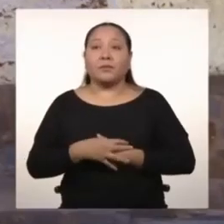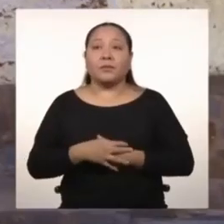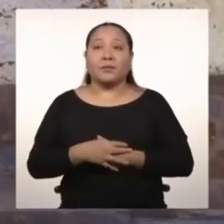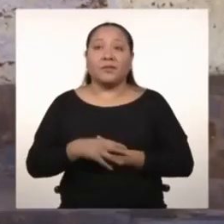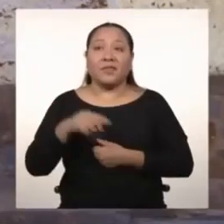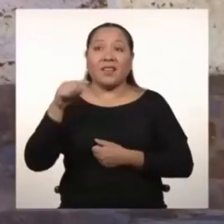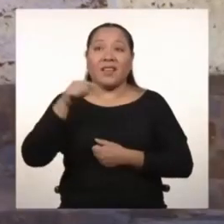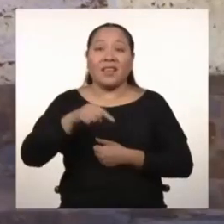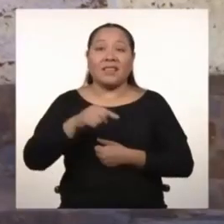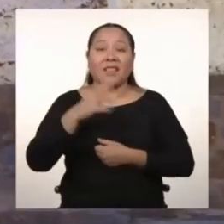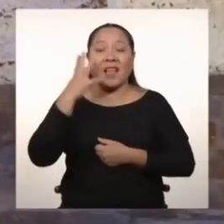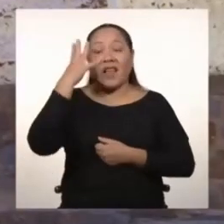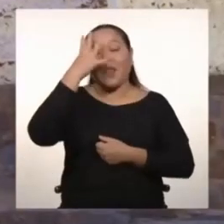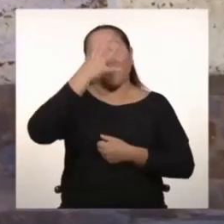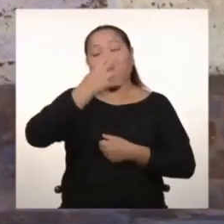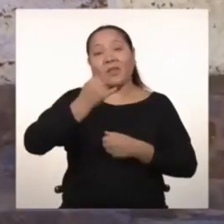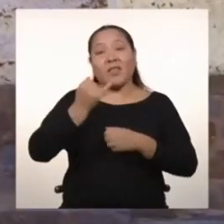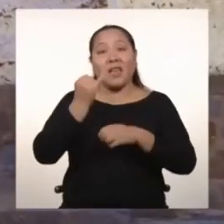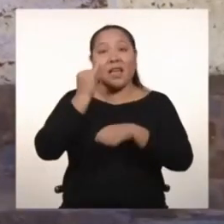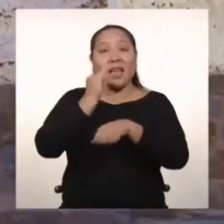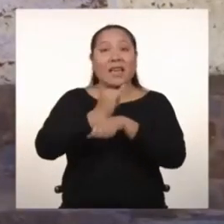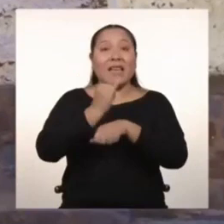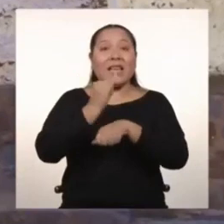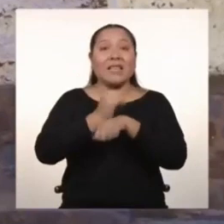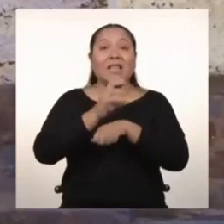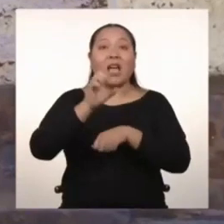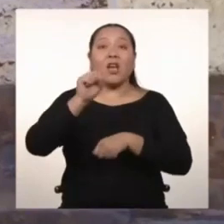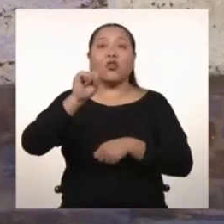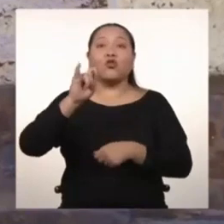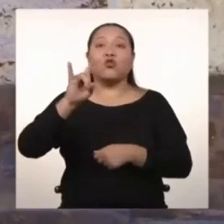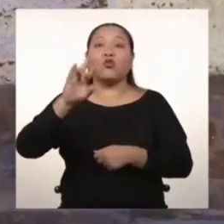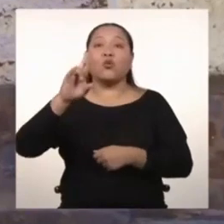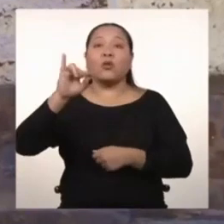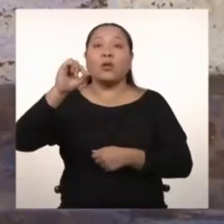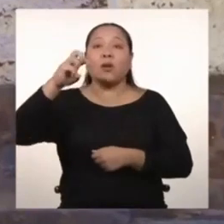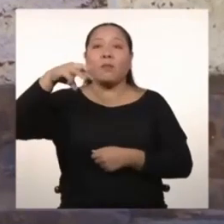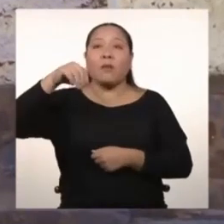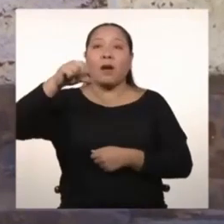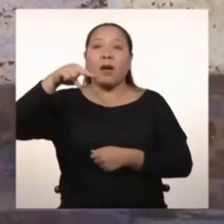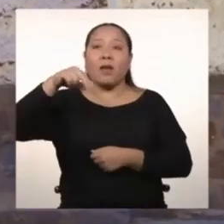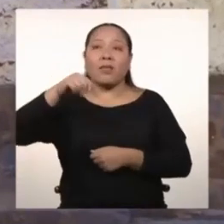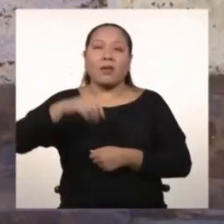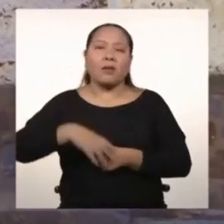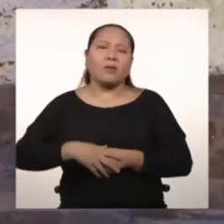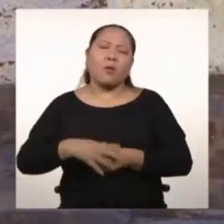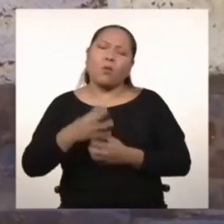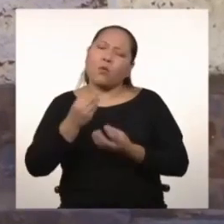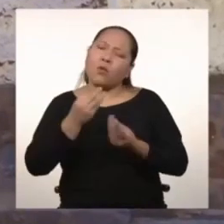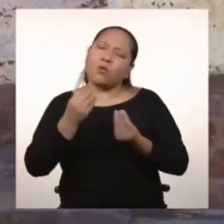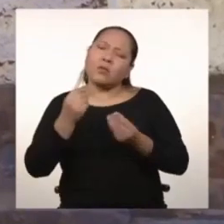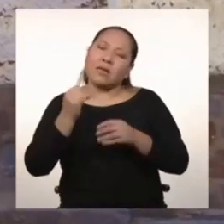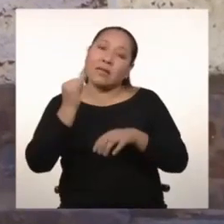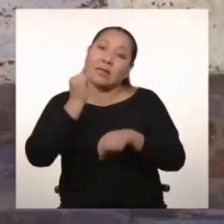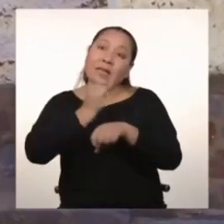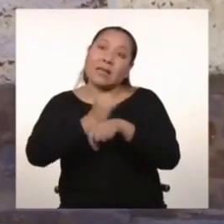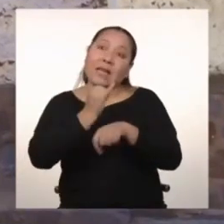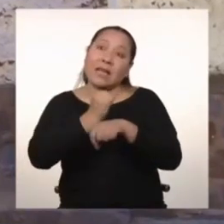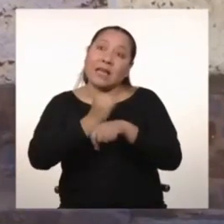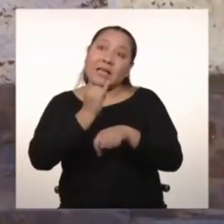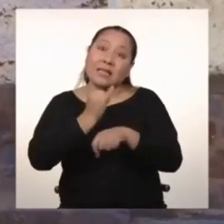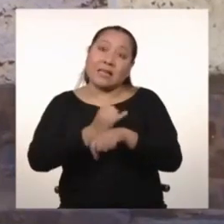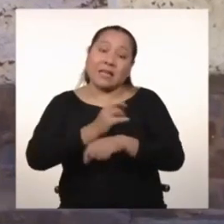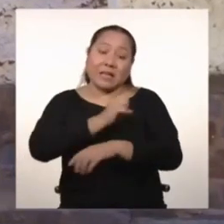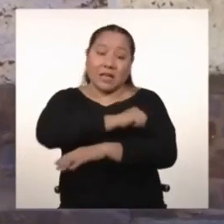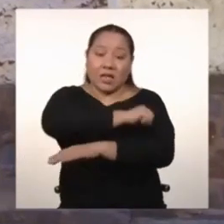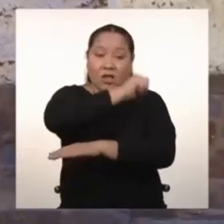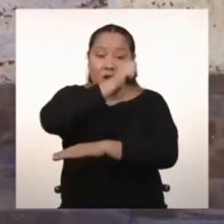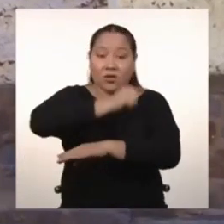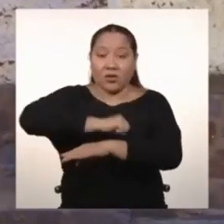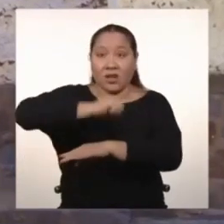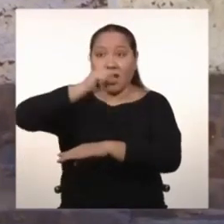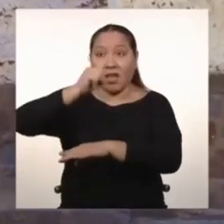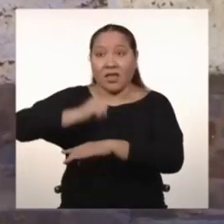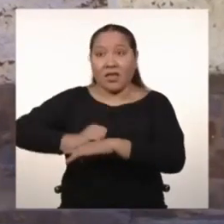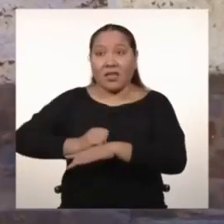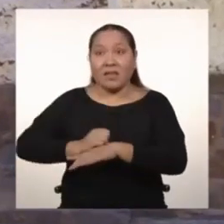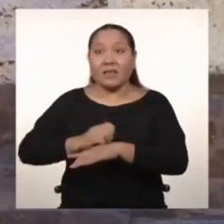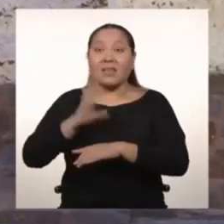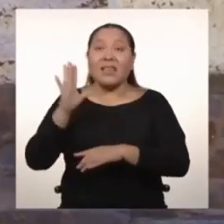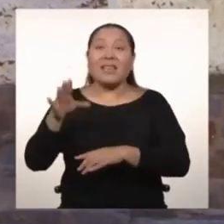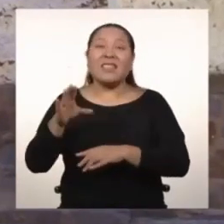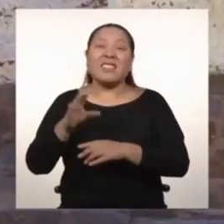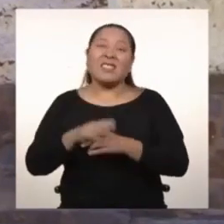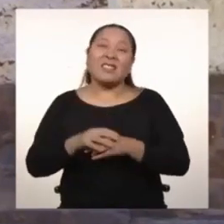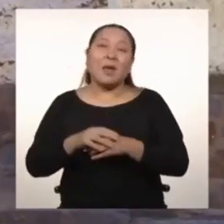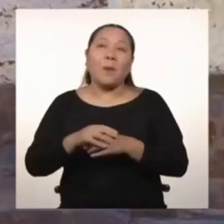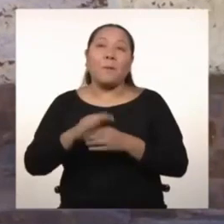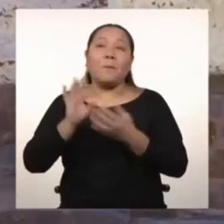Esta es la bella iglesia de Surimana. Como la mayoría de iglesias de los Andes, es una iglesia pues colonial.